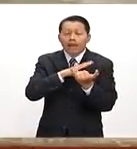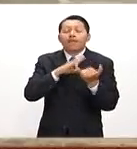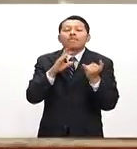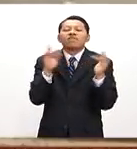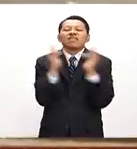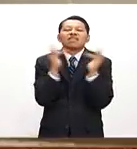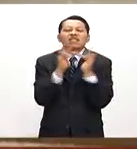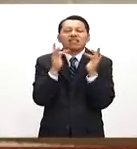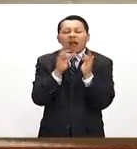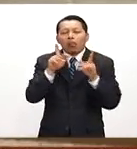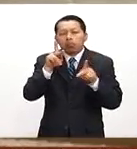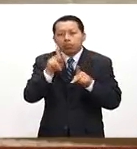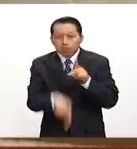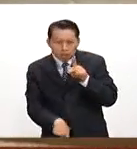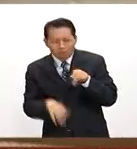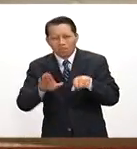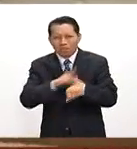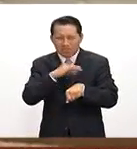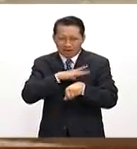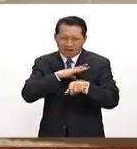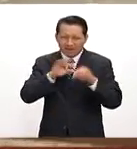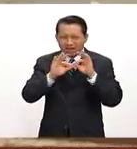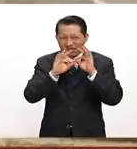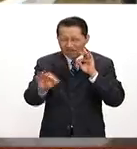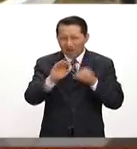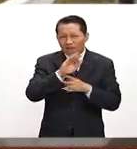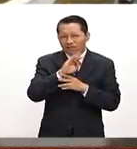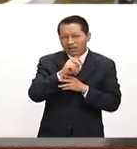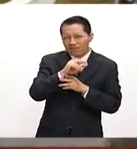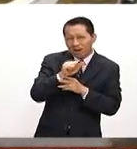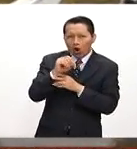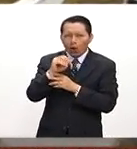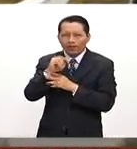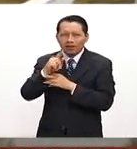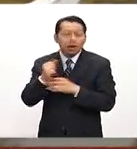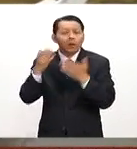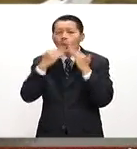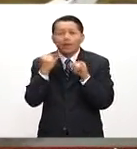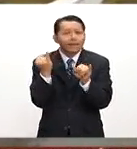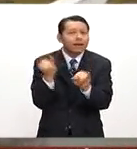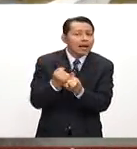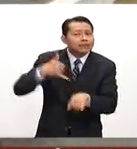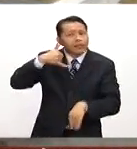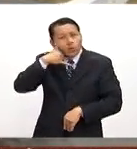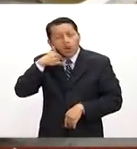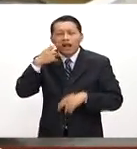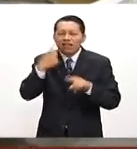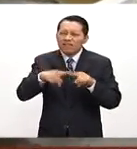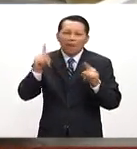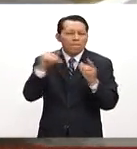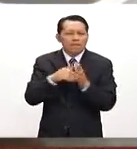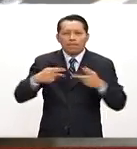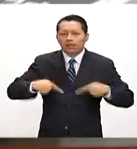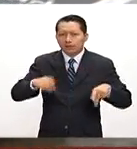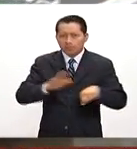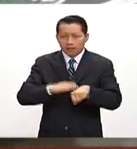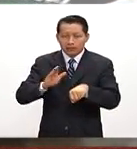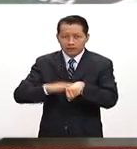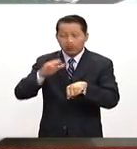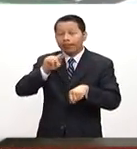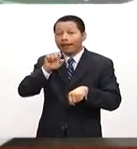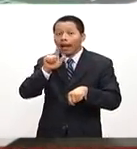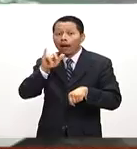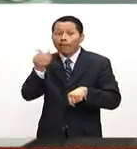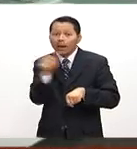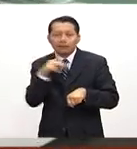de un corte vandálico en la fibra óptica de Ciudad Constitución, que dejó sin internet y sin celular a miles de usuarios, aunque personal de Teléfonos de México